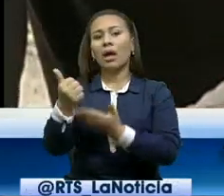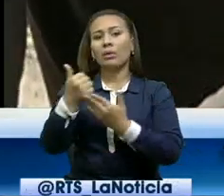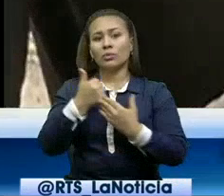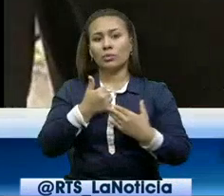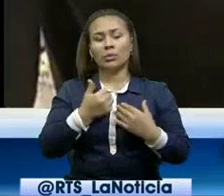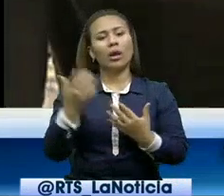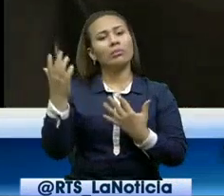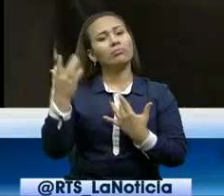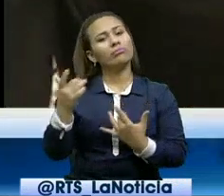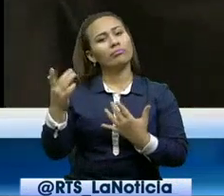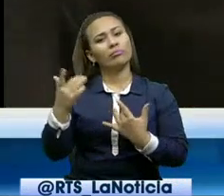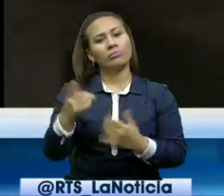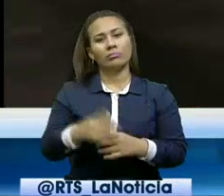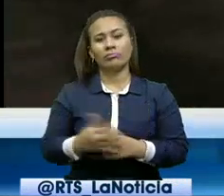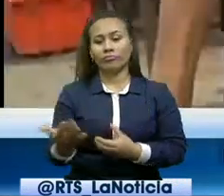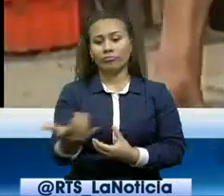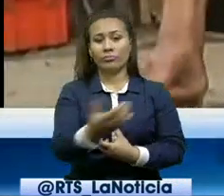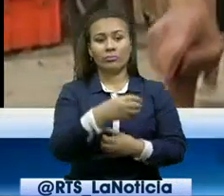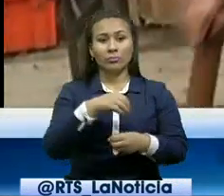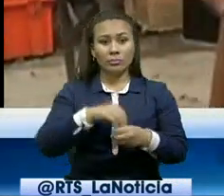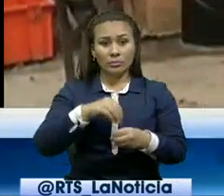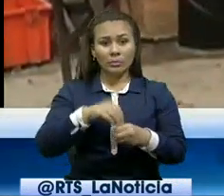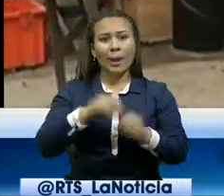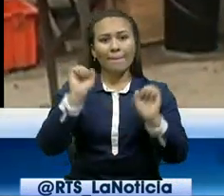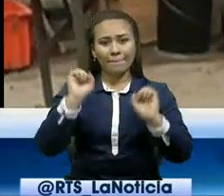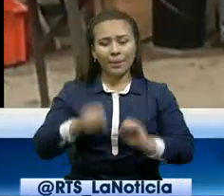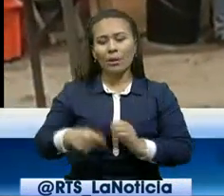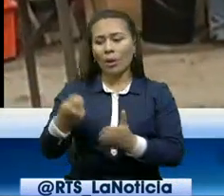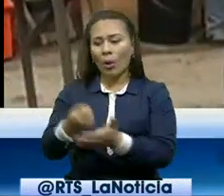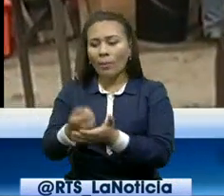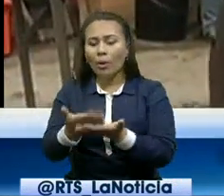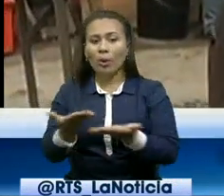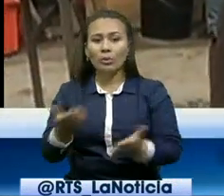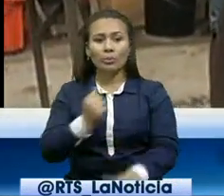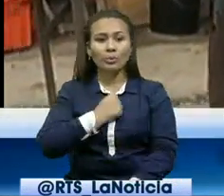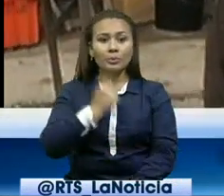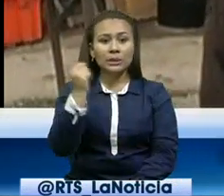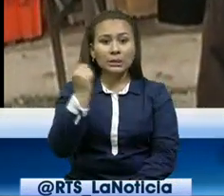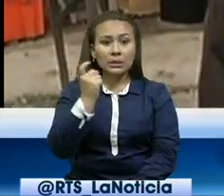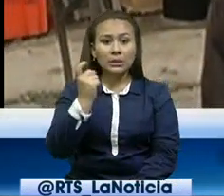la esperanza de recaudar algo con lo que pueda subsistir.